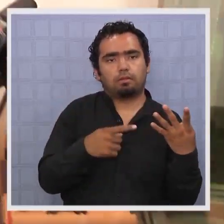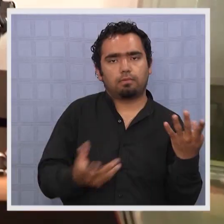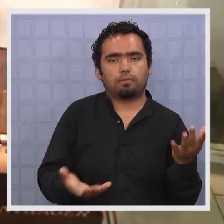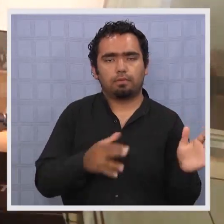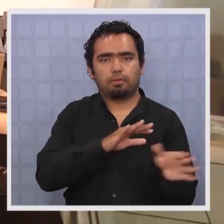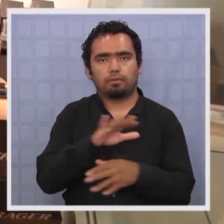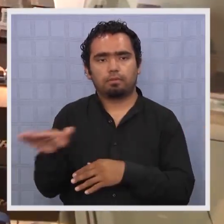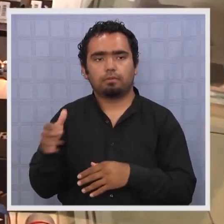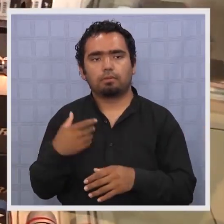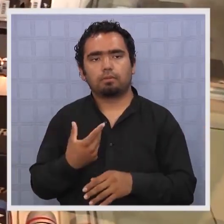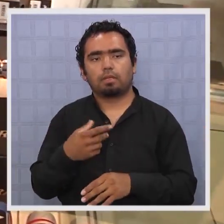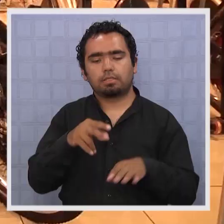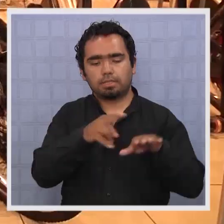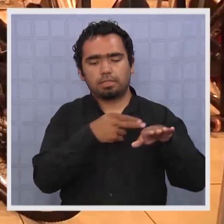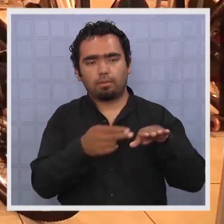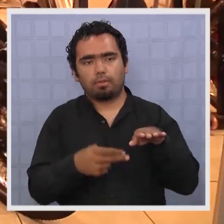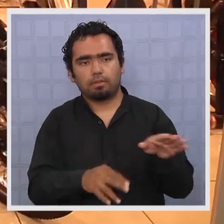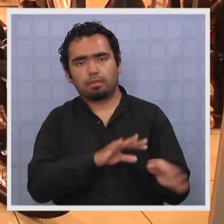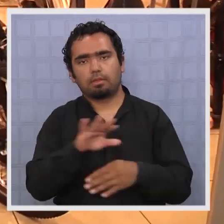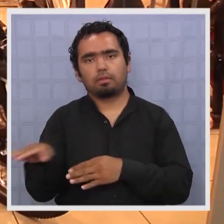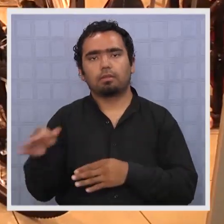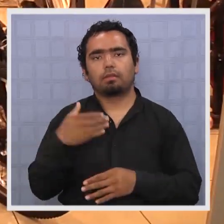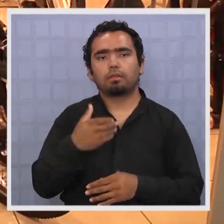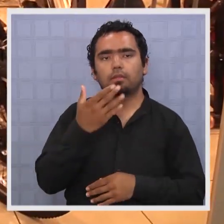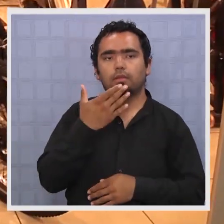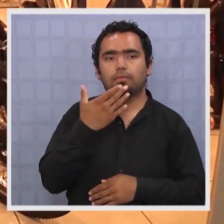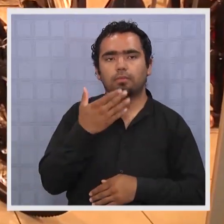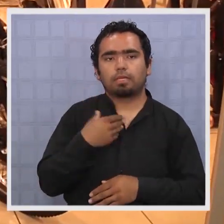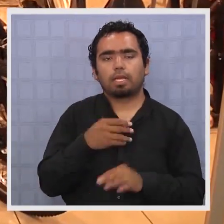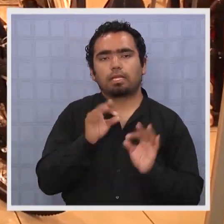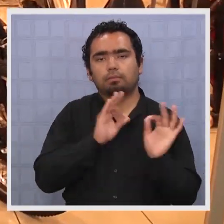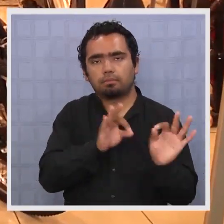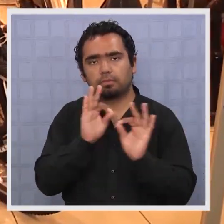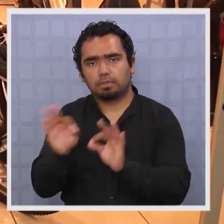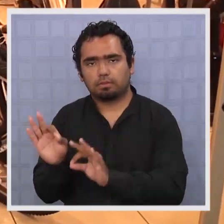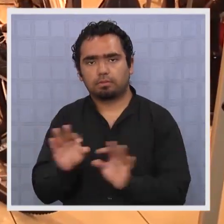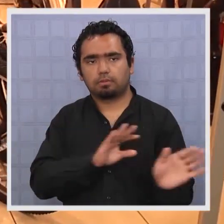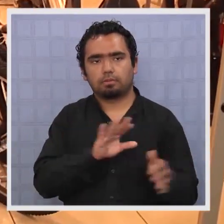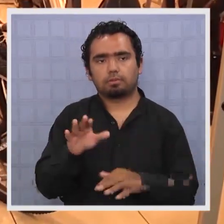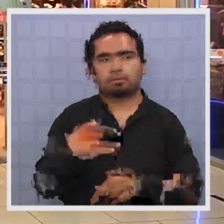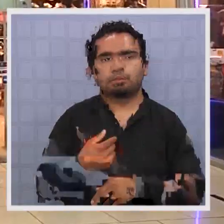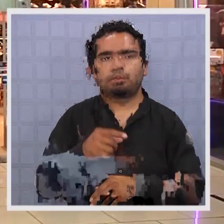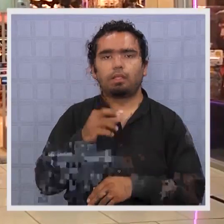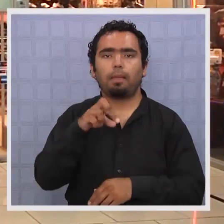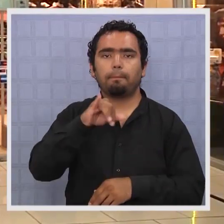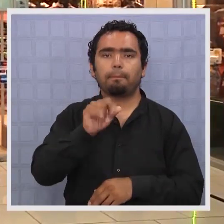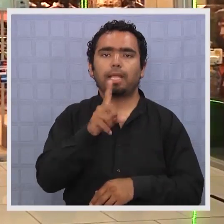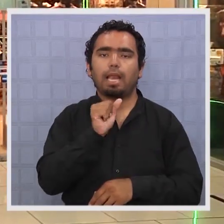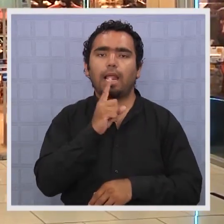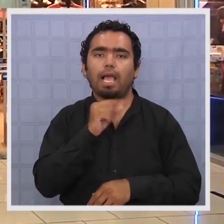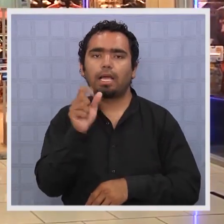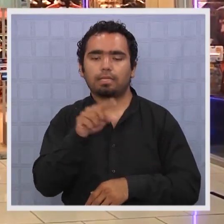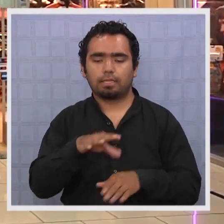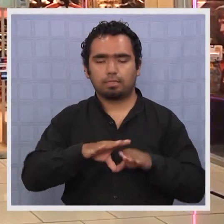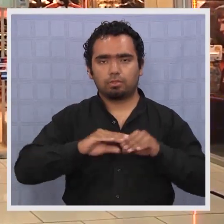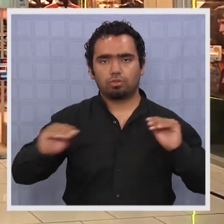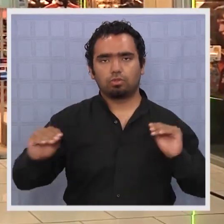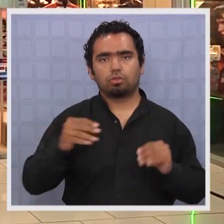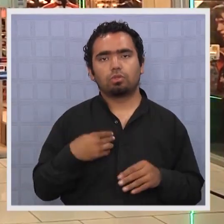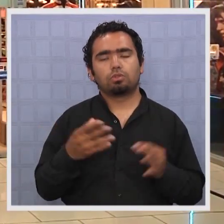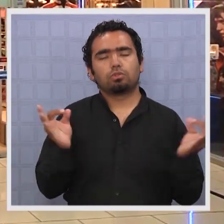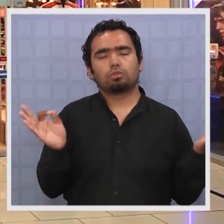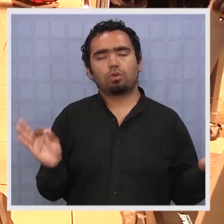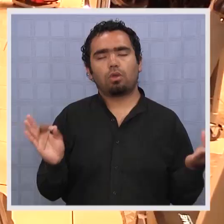de zapatilla para cada hay una zapatilla especial accesorios de pilates yoga fútbol